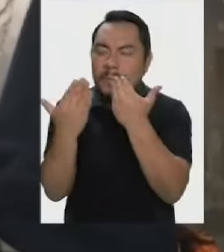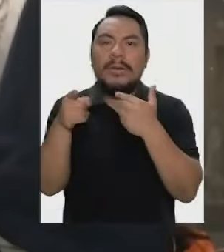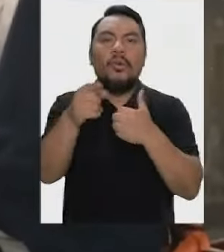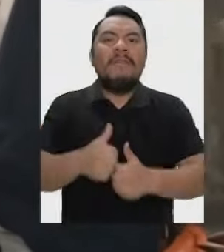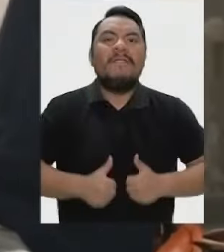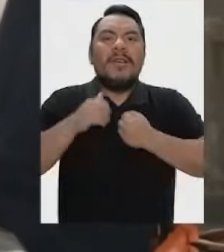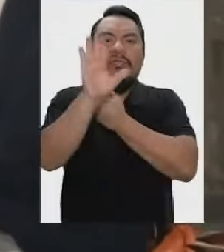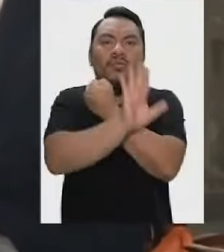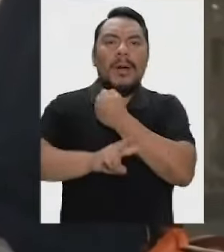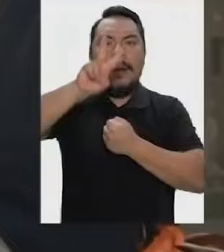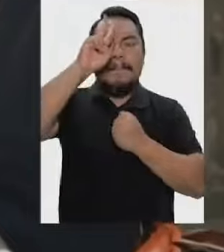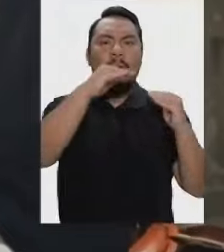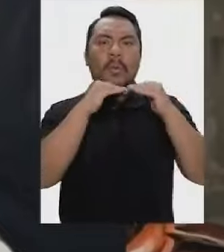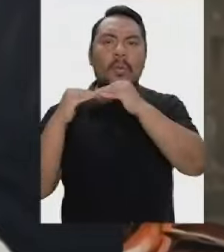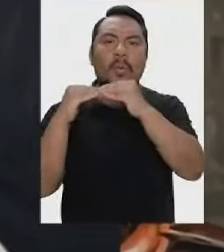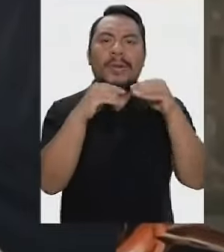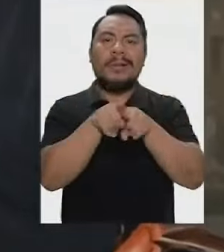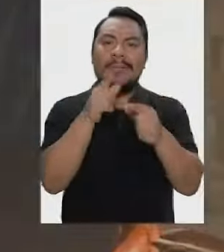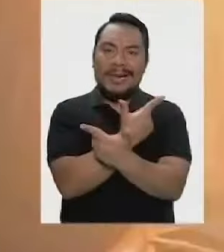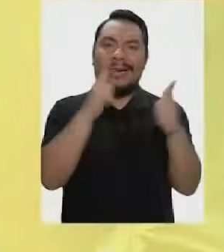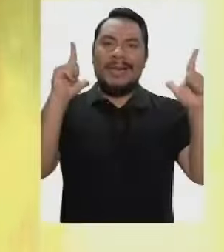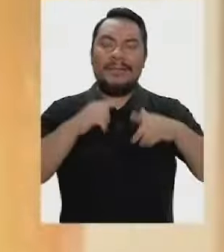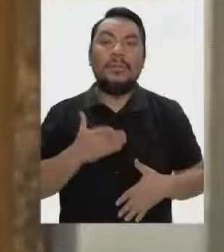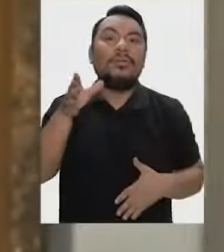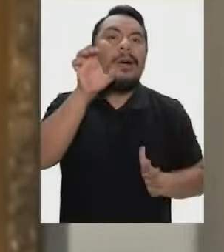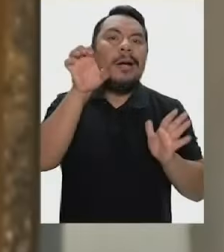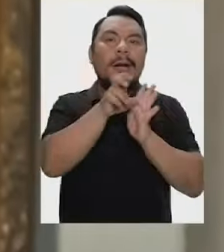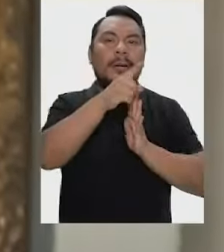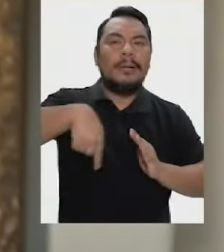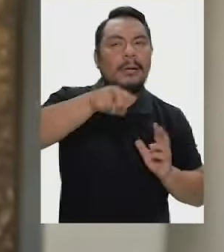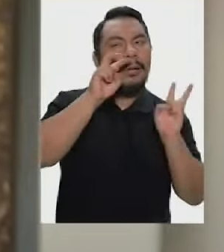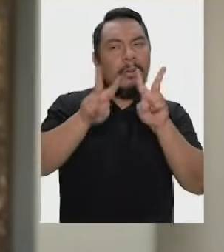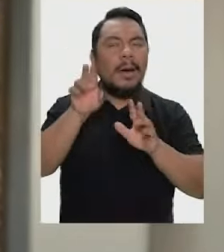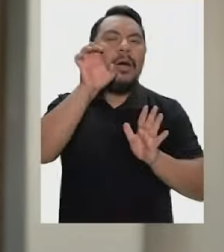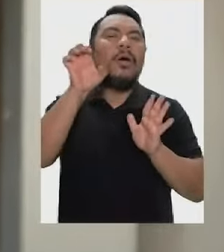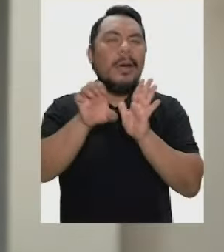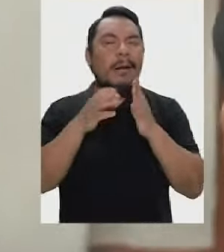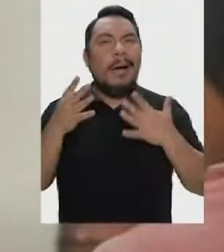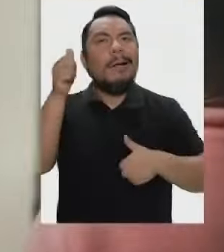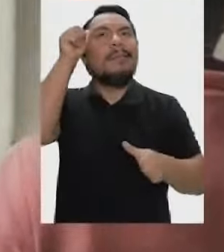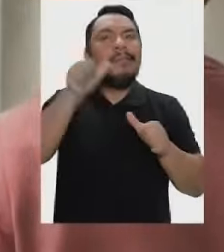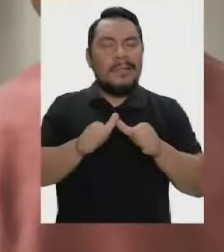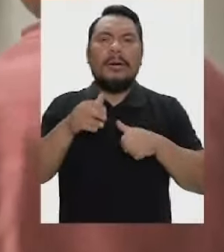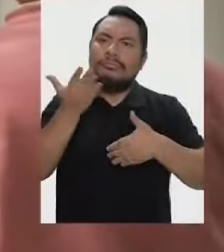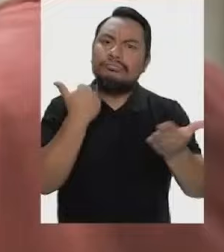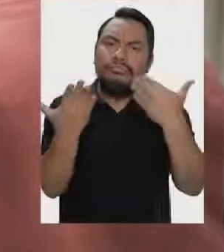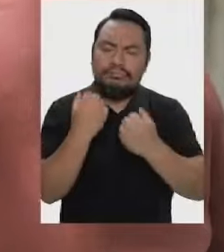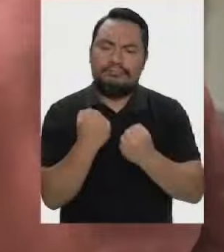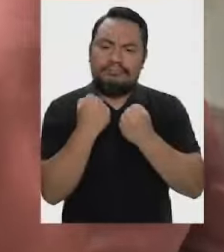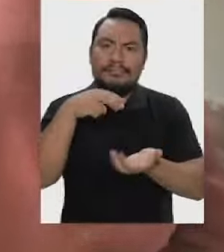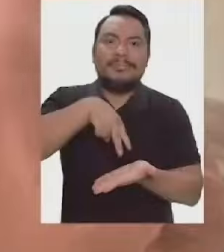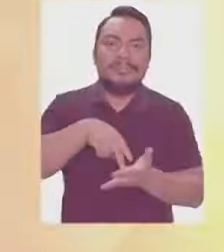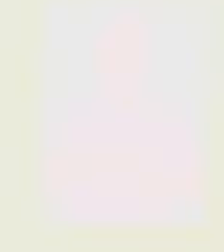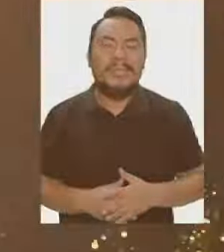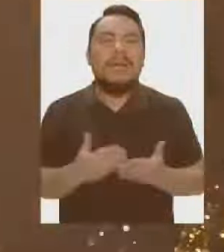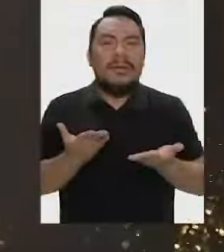vida por mi patria, la igualdad y la libertad. Su ejemplo nos recuerda que podemos inspirar a los demás con nuestra